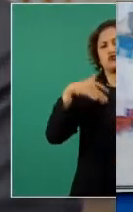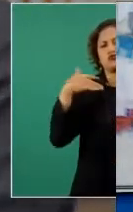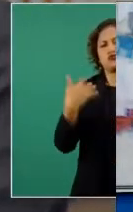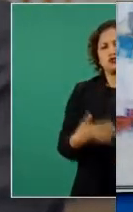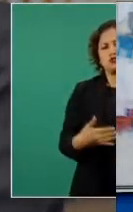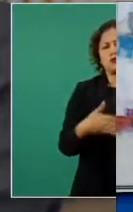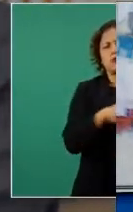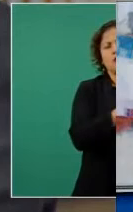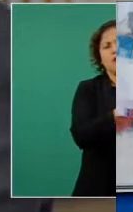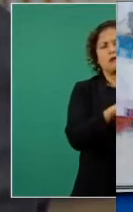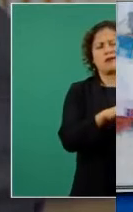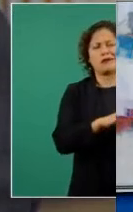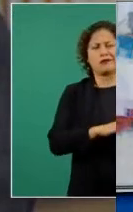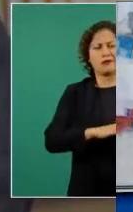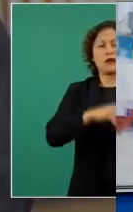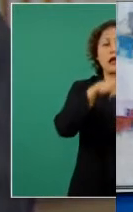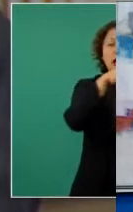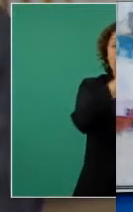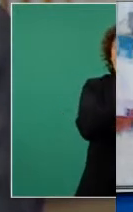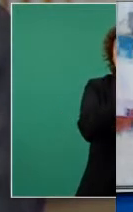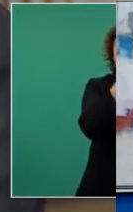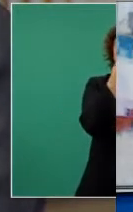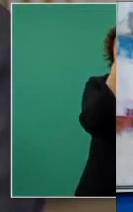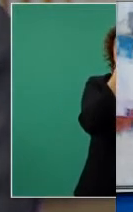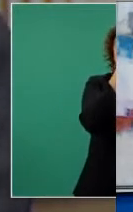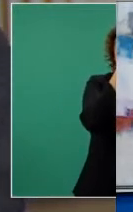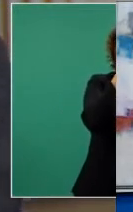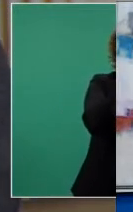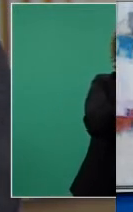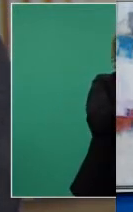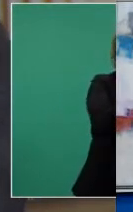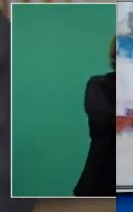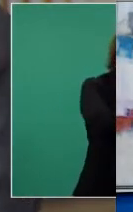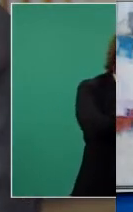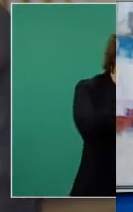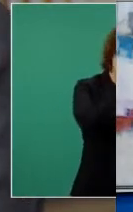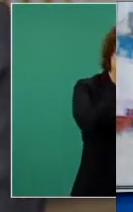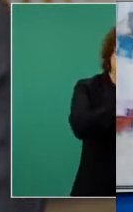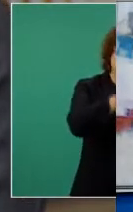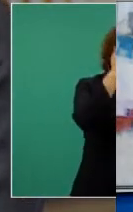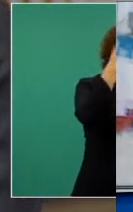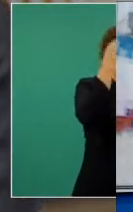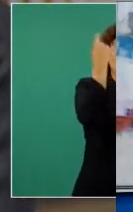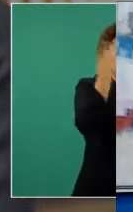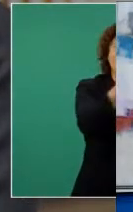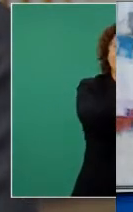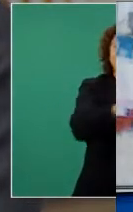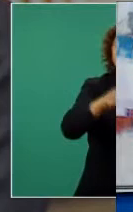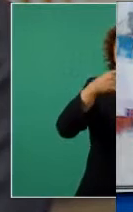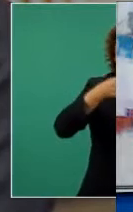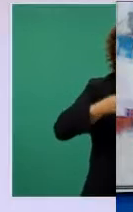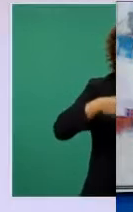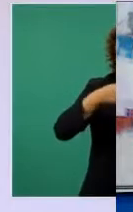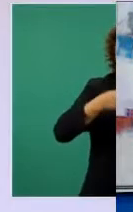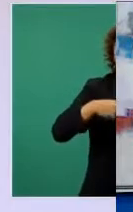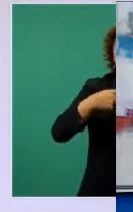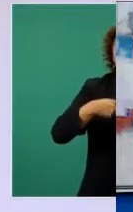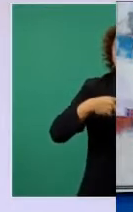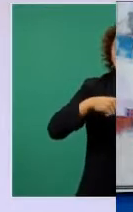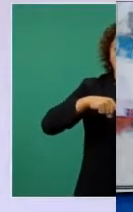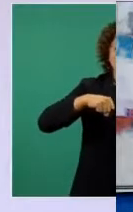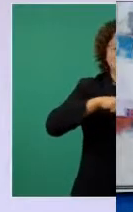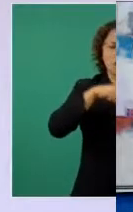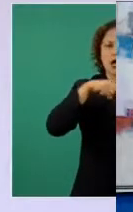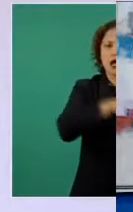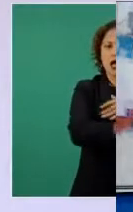unas décimas de agradecimiento a sus carceleros por el buen trato que le